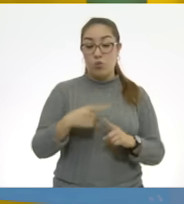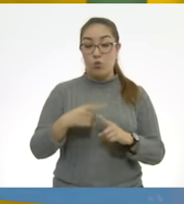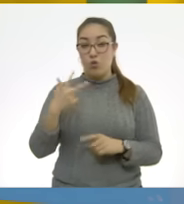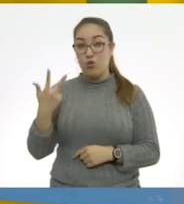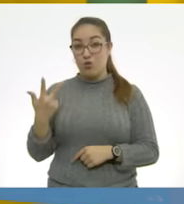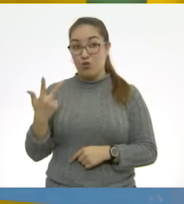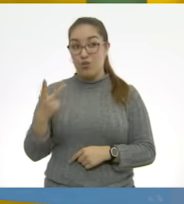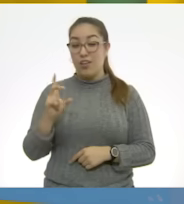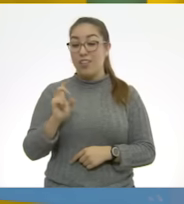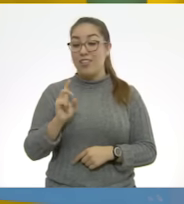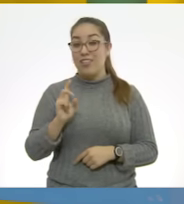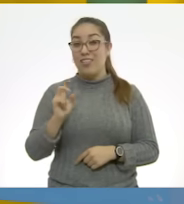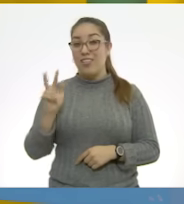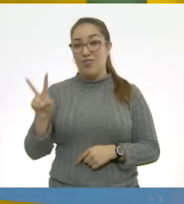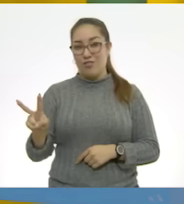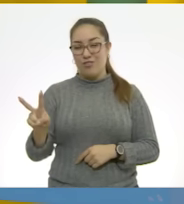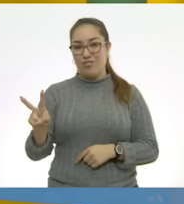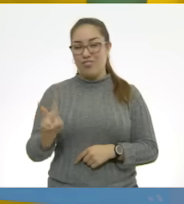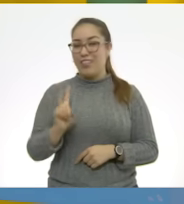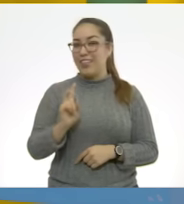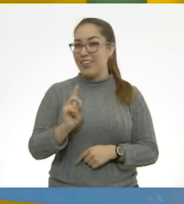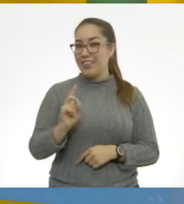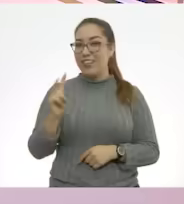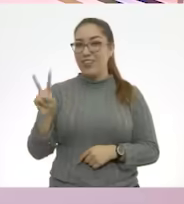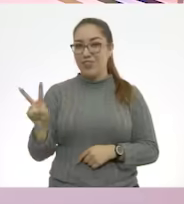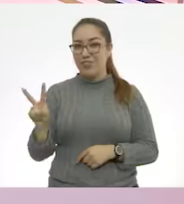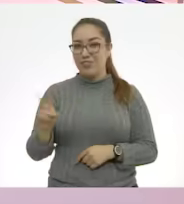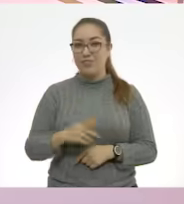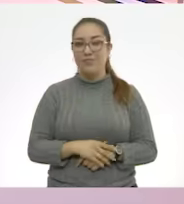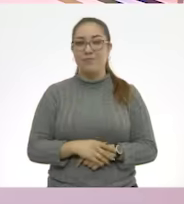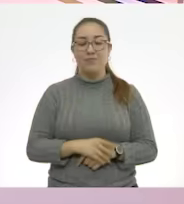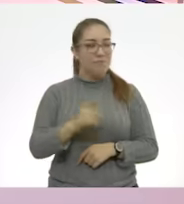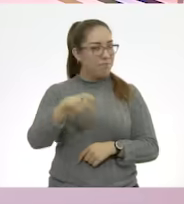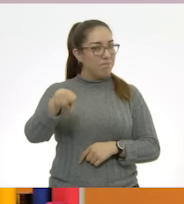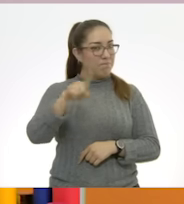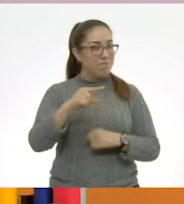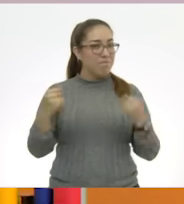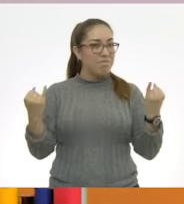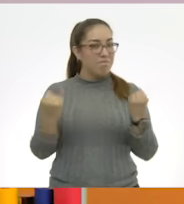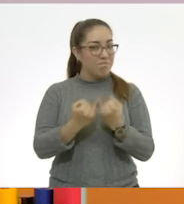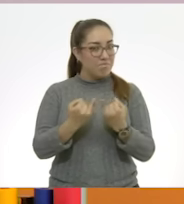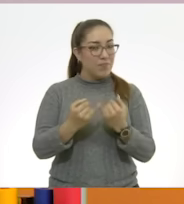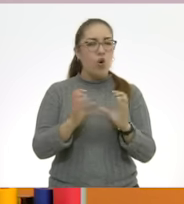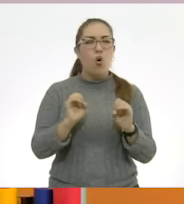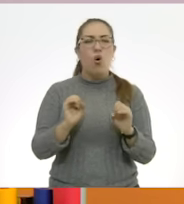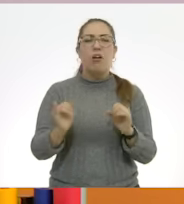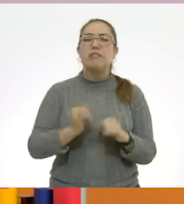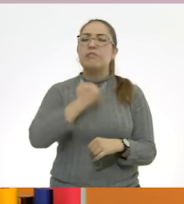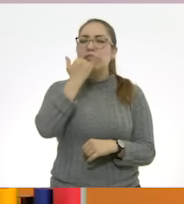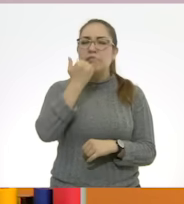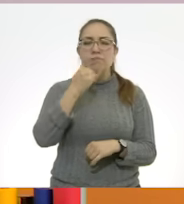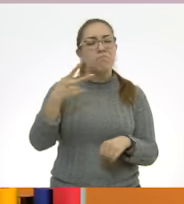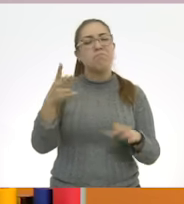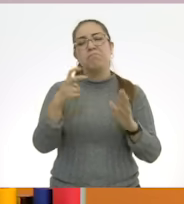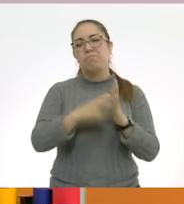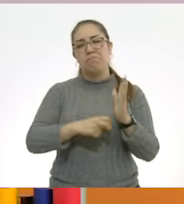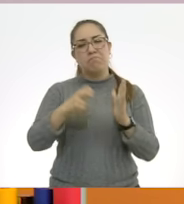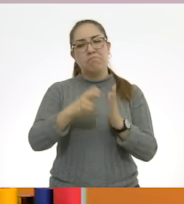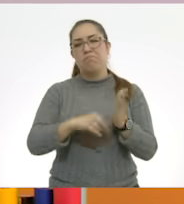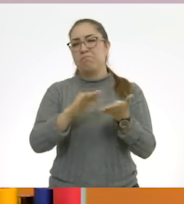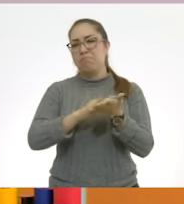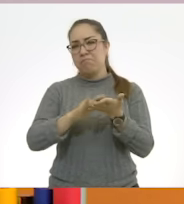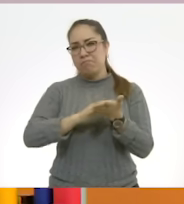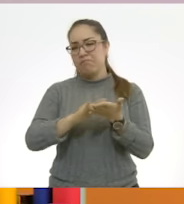8, 32. Si en casita tuvimos algún error, corrígelo. No pasa nada si borras y vuelves